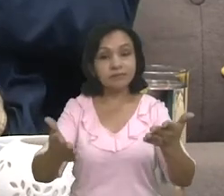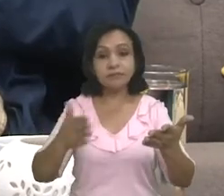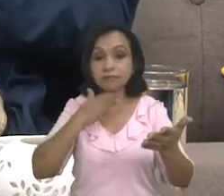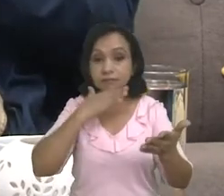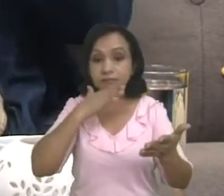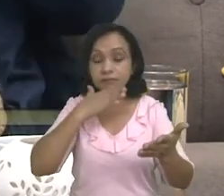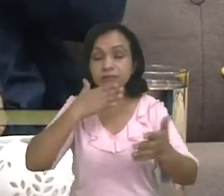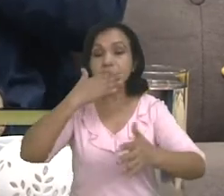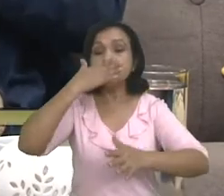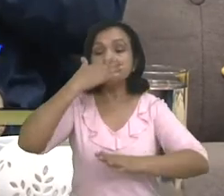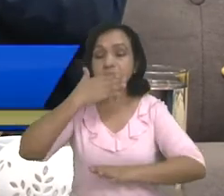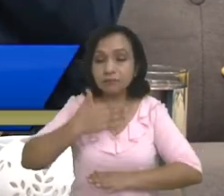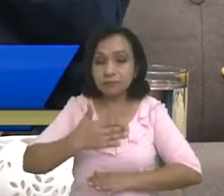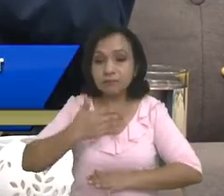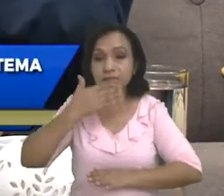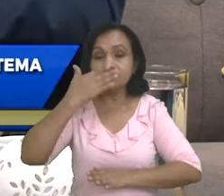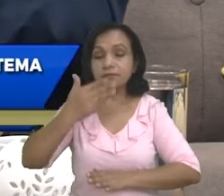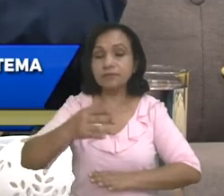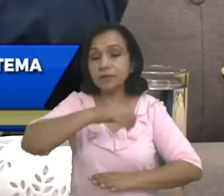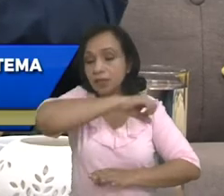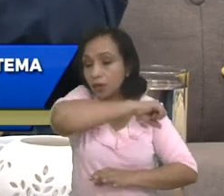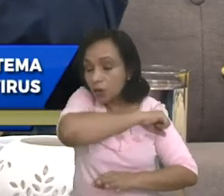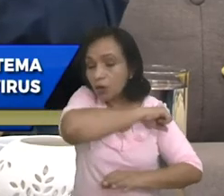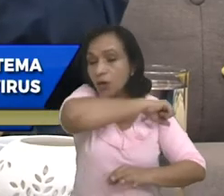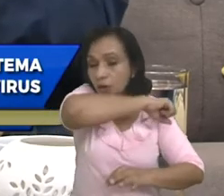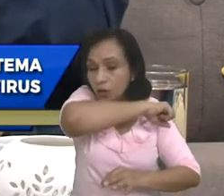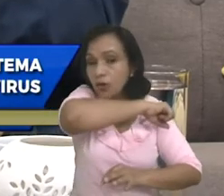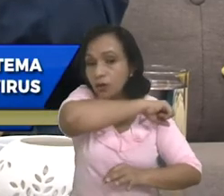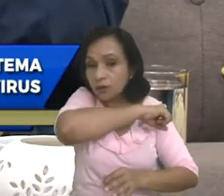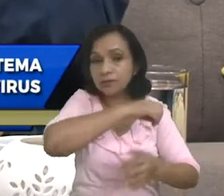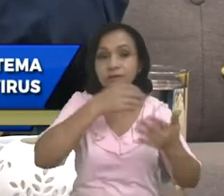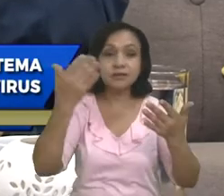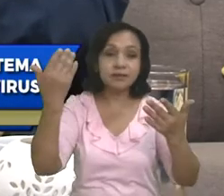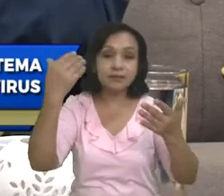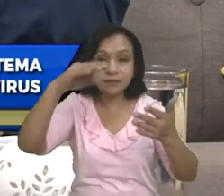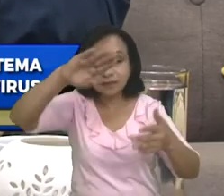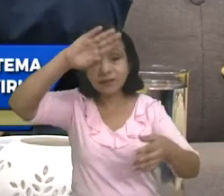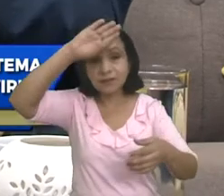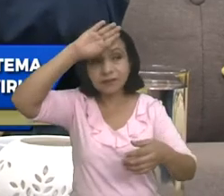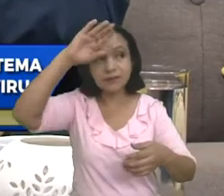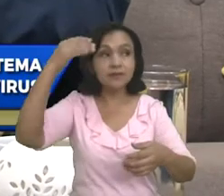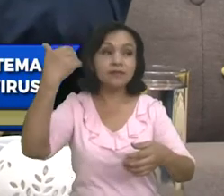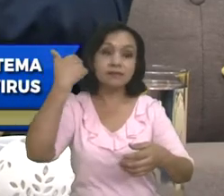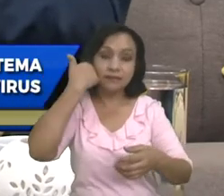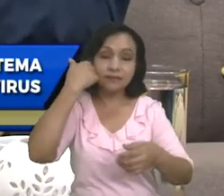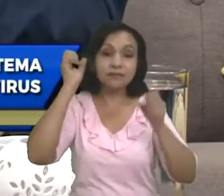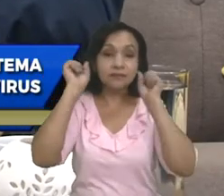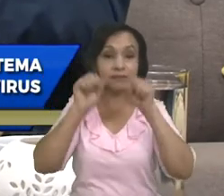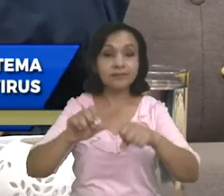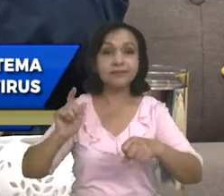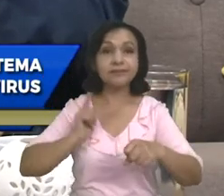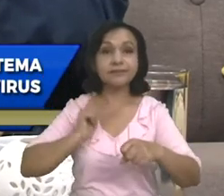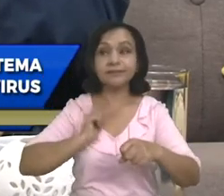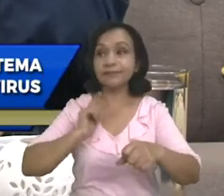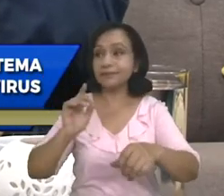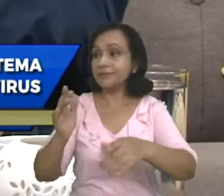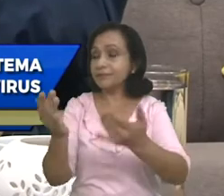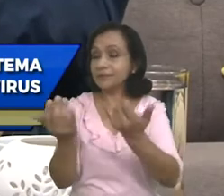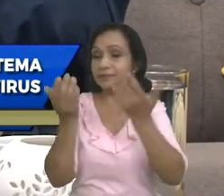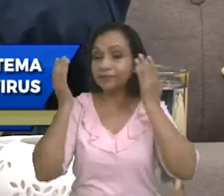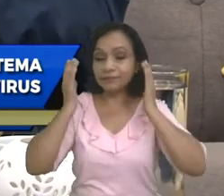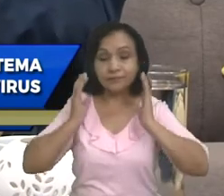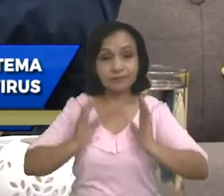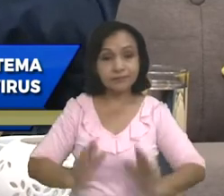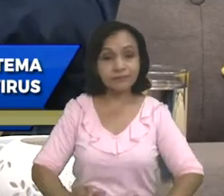para respirar además del acto y la fiebre ella puede presentar malestar en general entonces esta